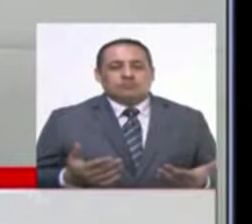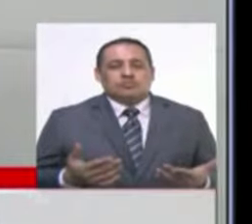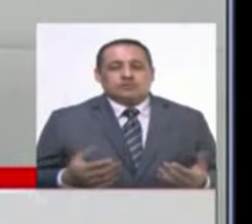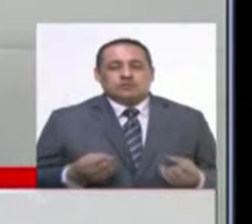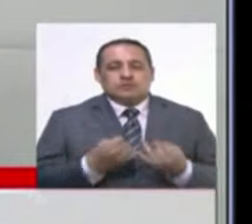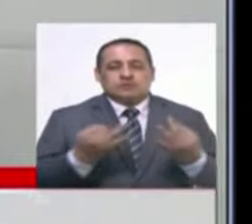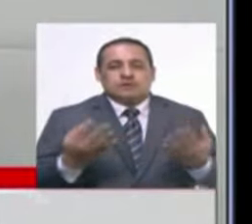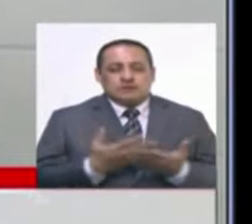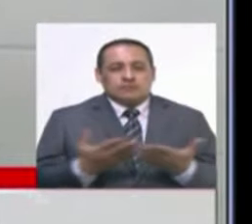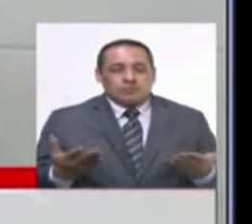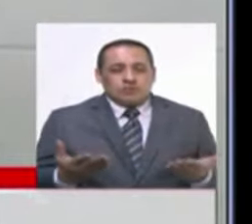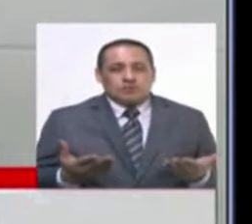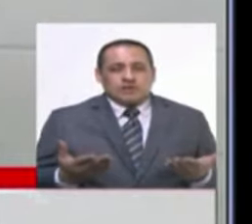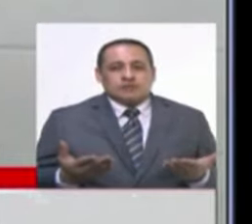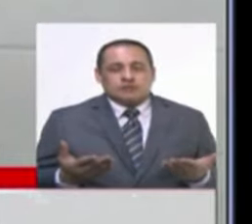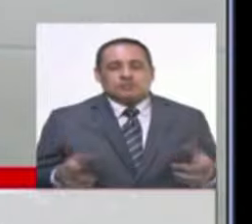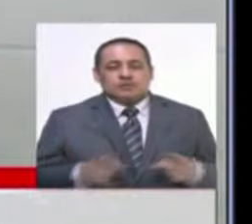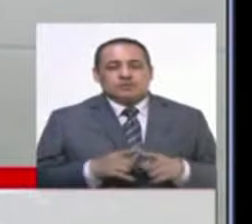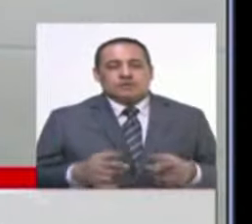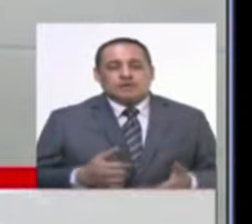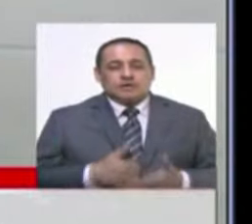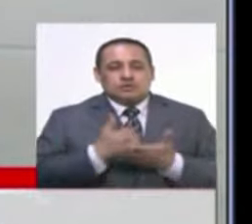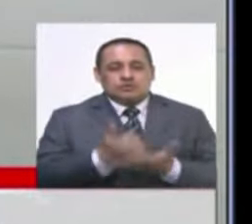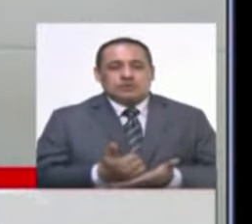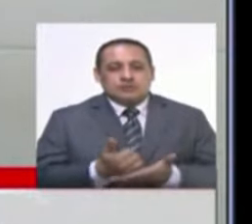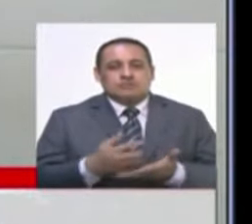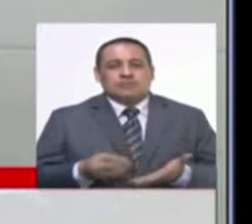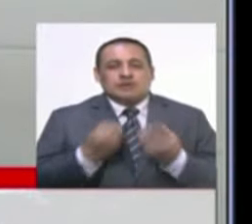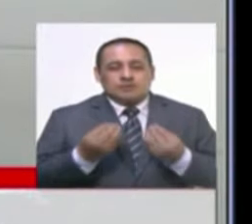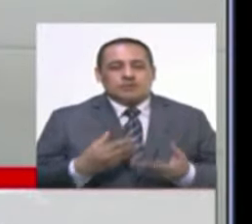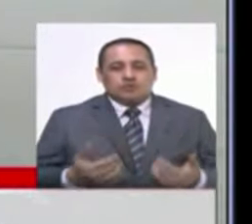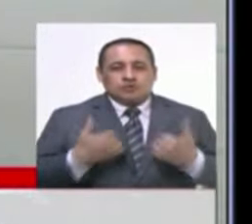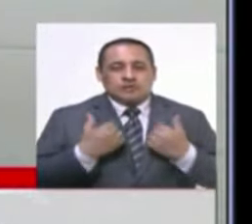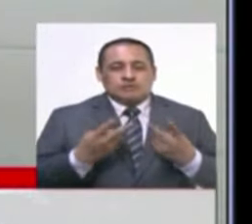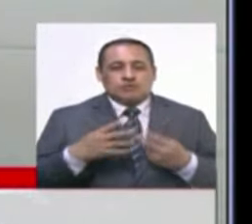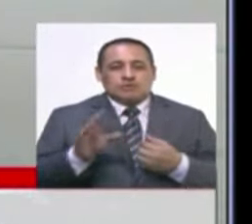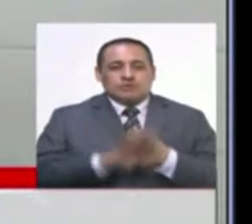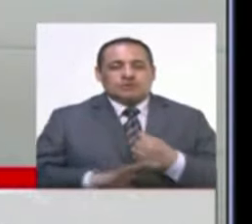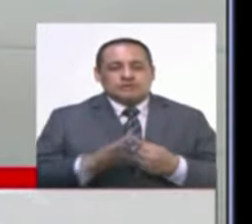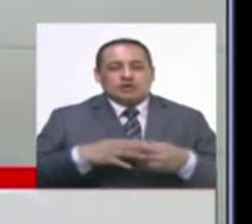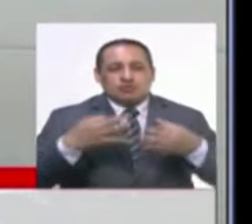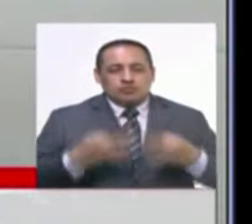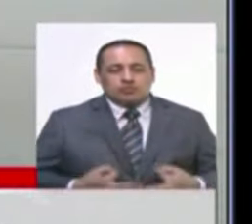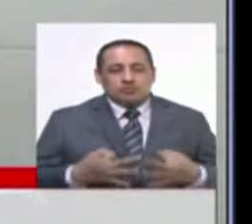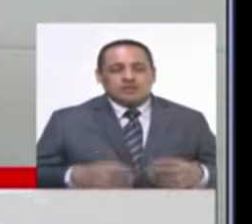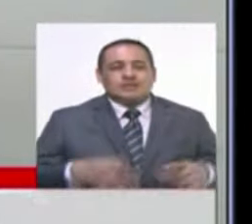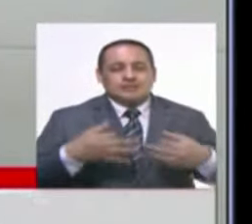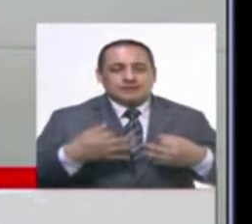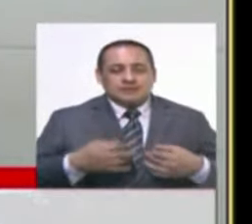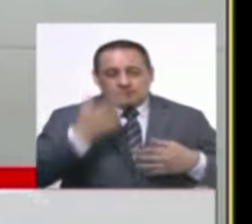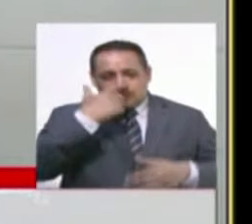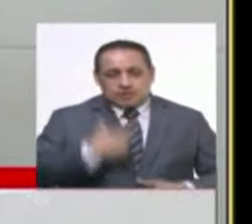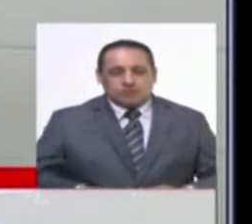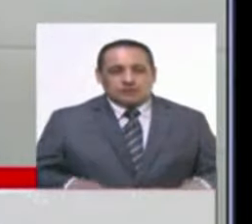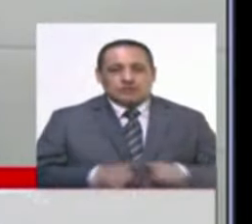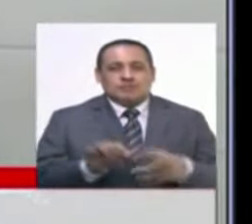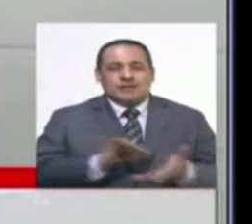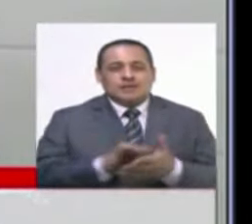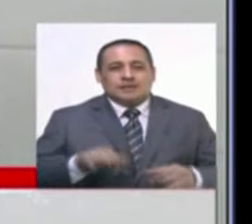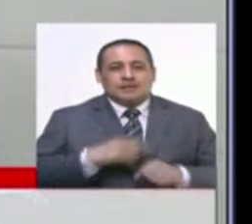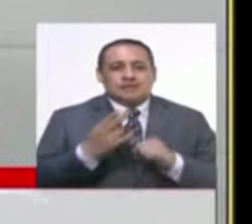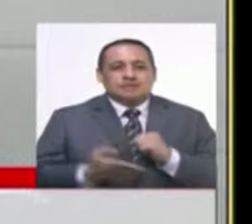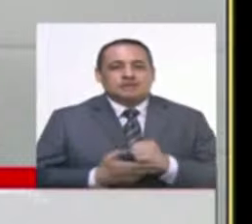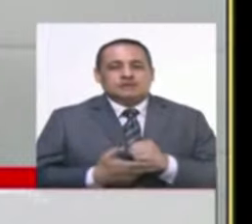los medios o las facilidades para poder tener una defensa justa, una defensa digna, que me